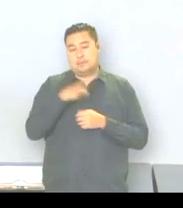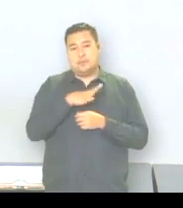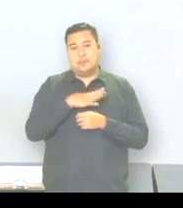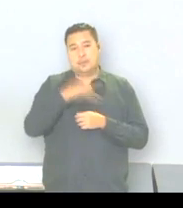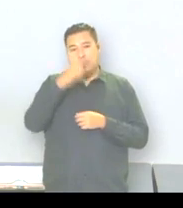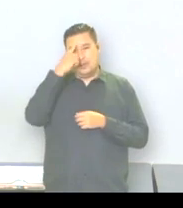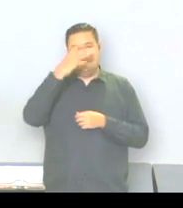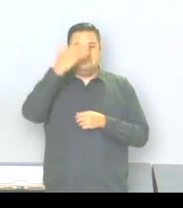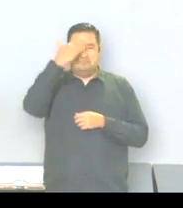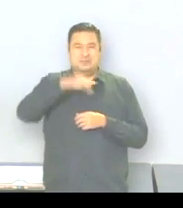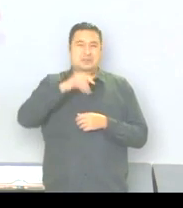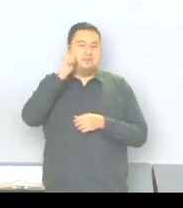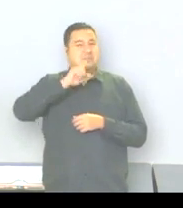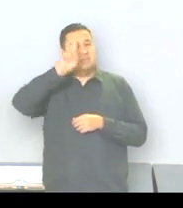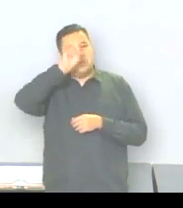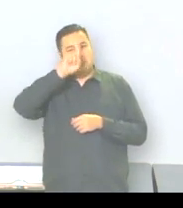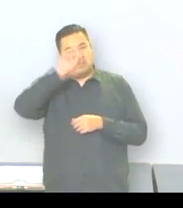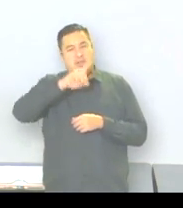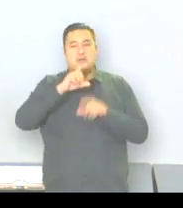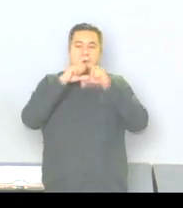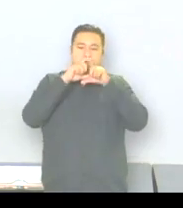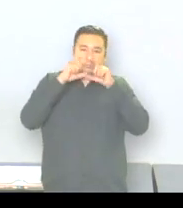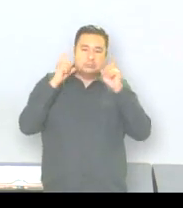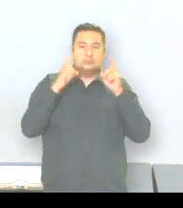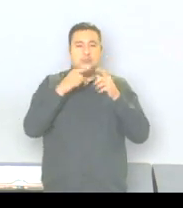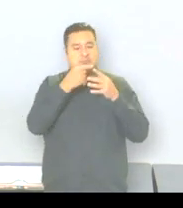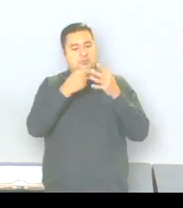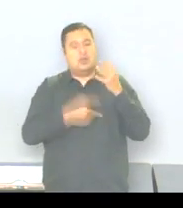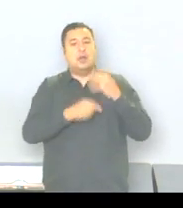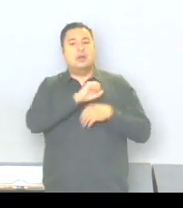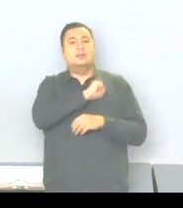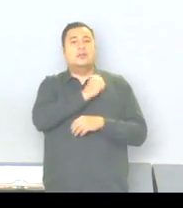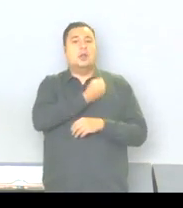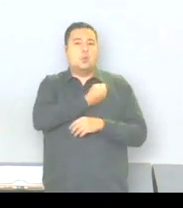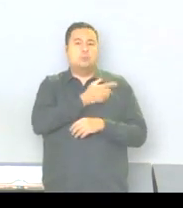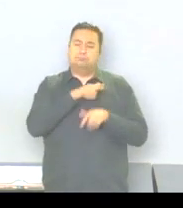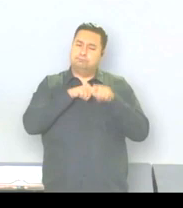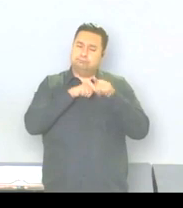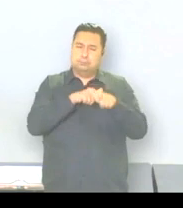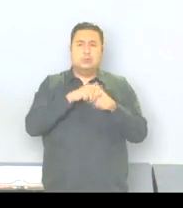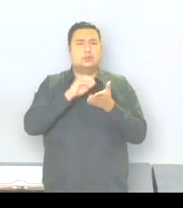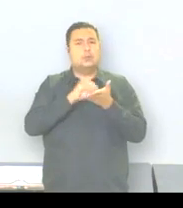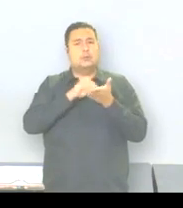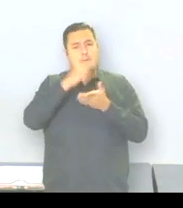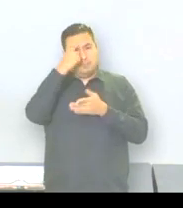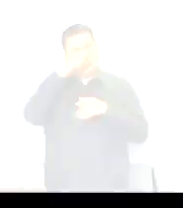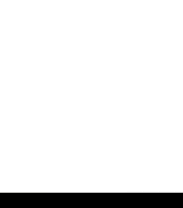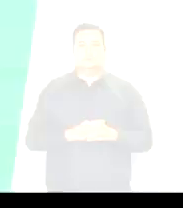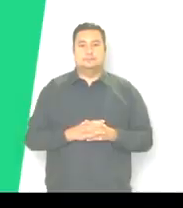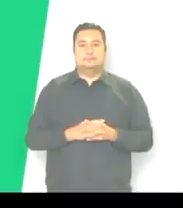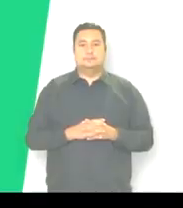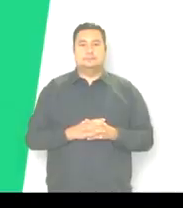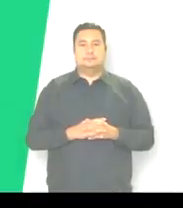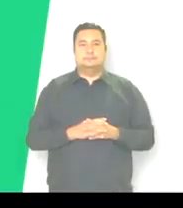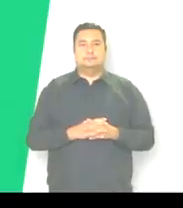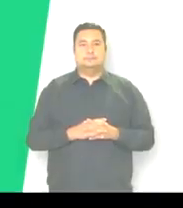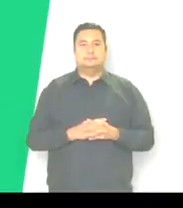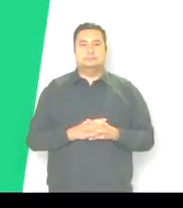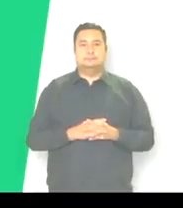través del uso de la mascarilla, de respetar todos los protocolos sanitarios, se mantenga para que podamos seguir avanzando.